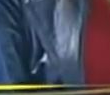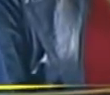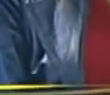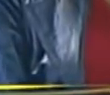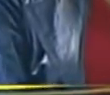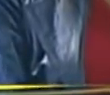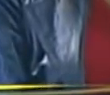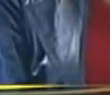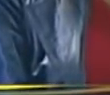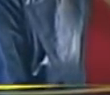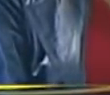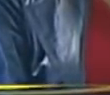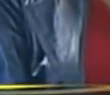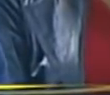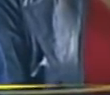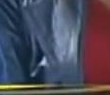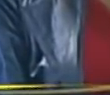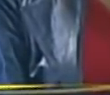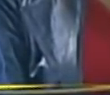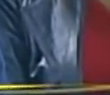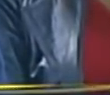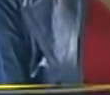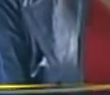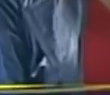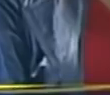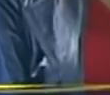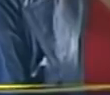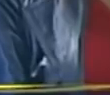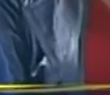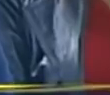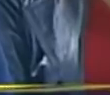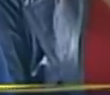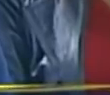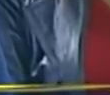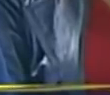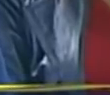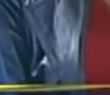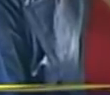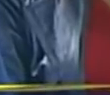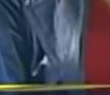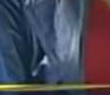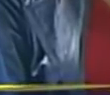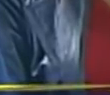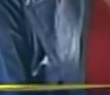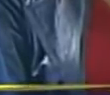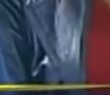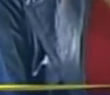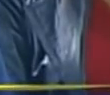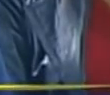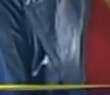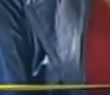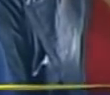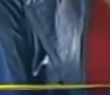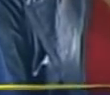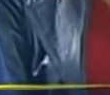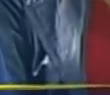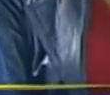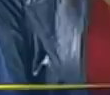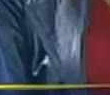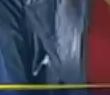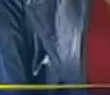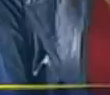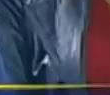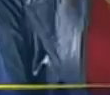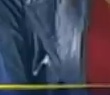salud dependiente de la gobernación del Táchira es catastrófico, así lo considero. Y el